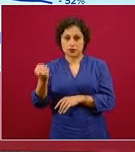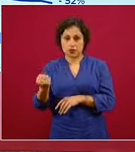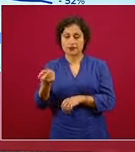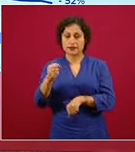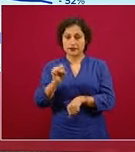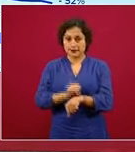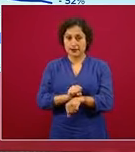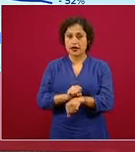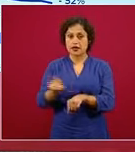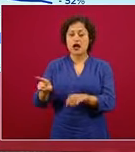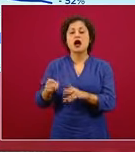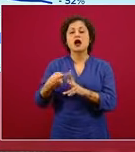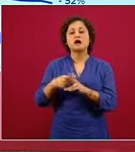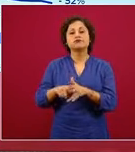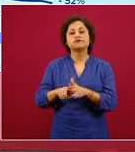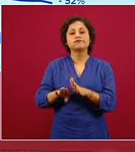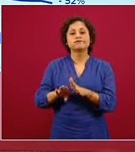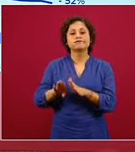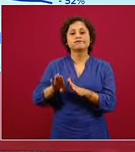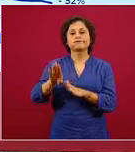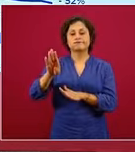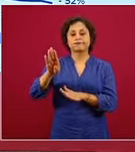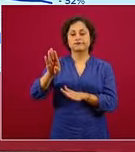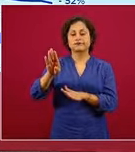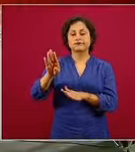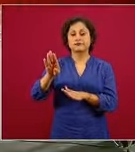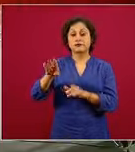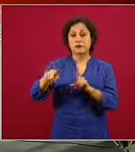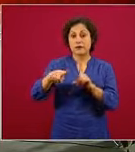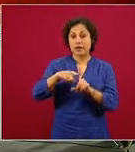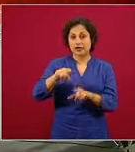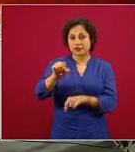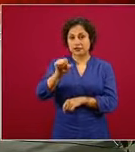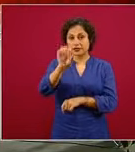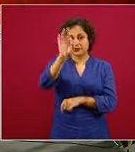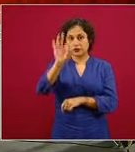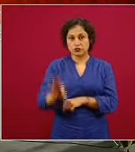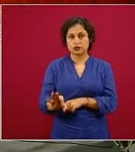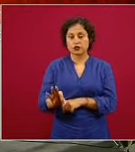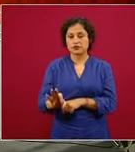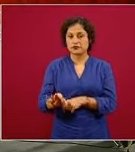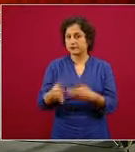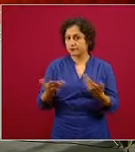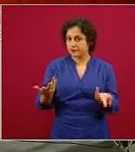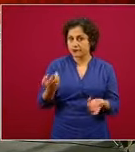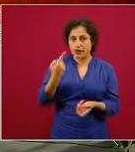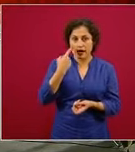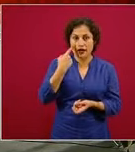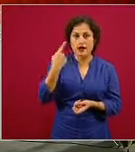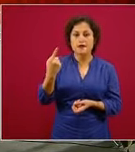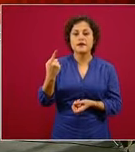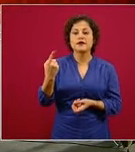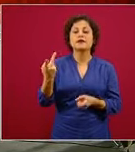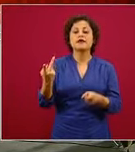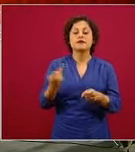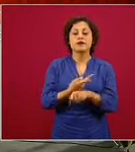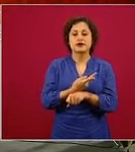una tendencia ascendente ya que es de más 16%. Vamos a ver si esto representa realmente lo que